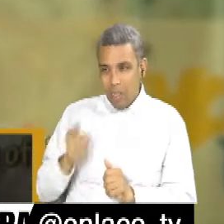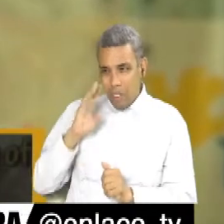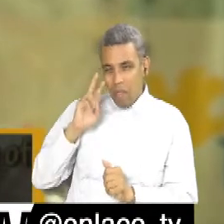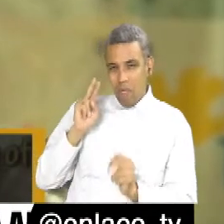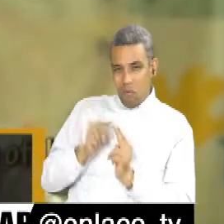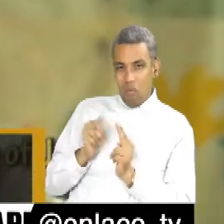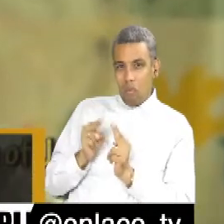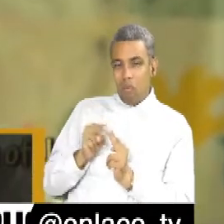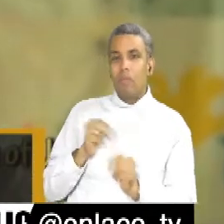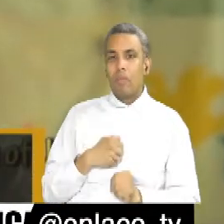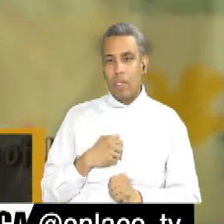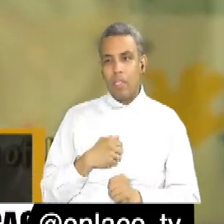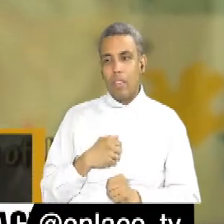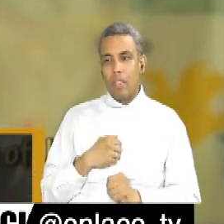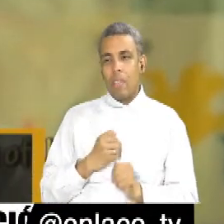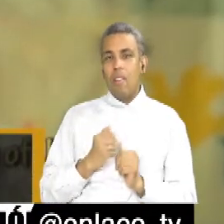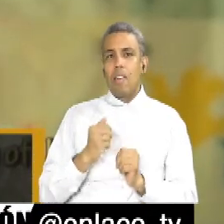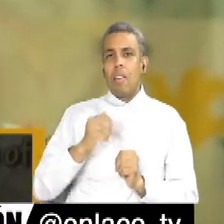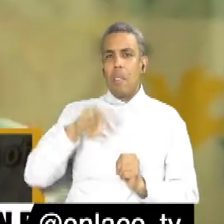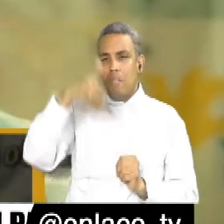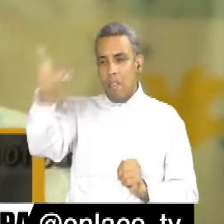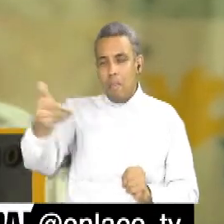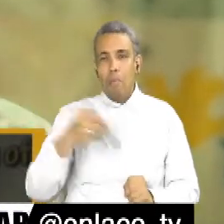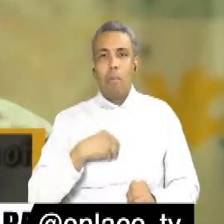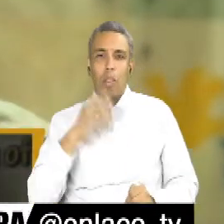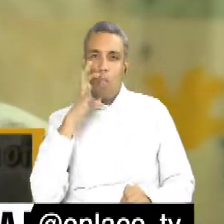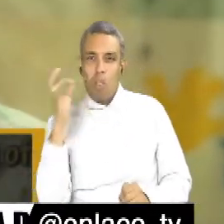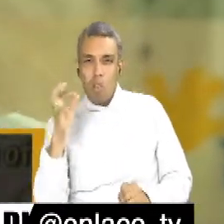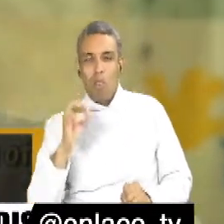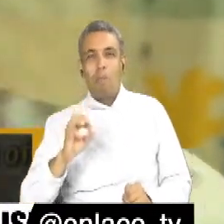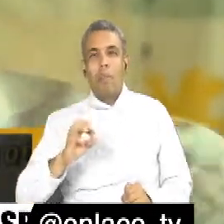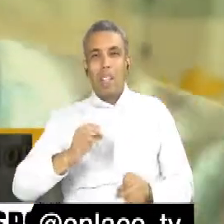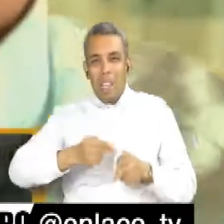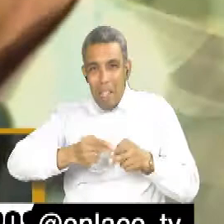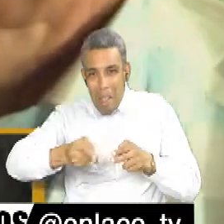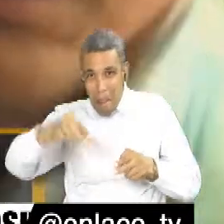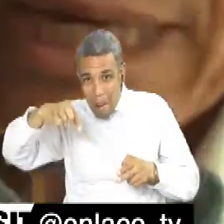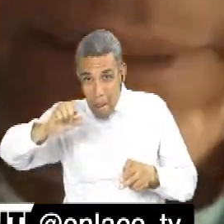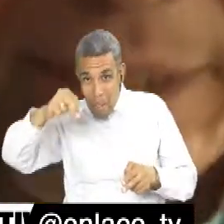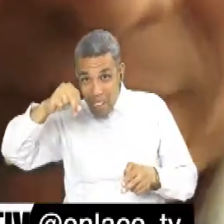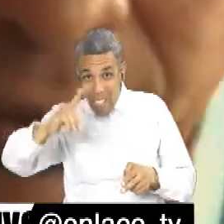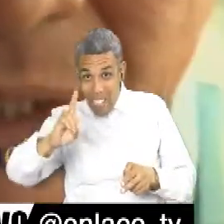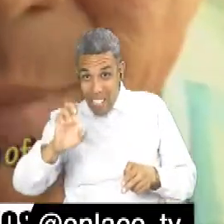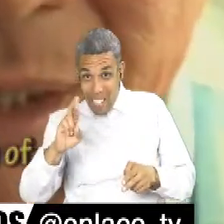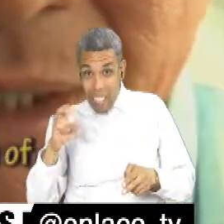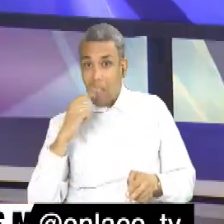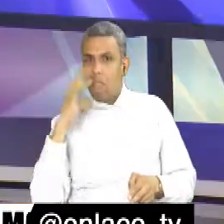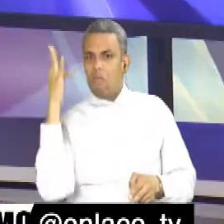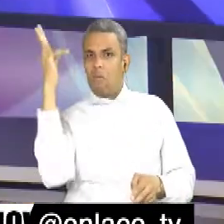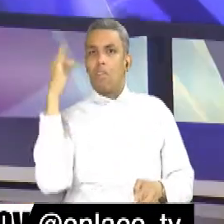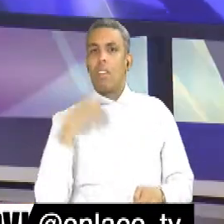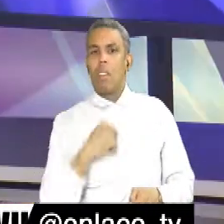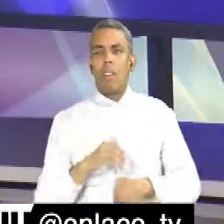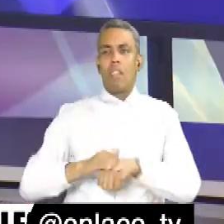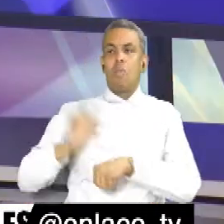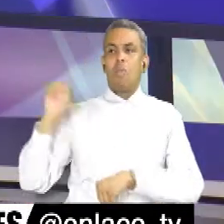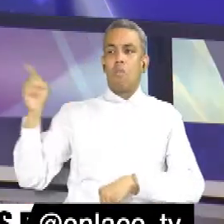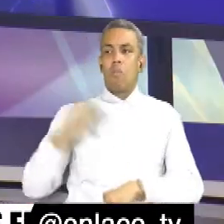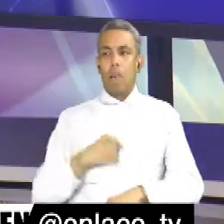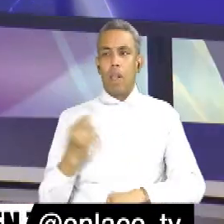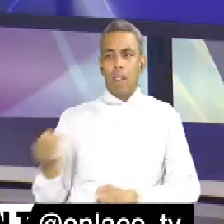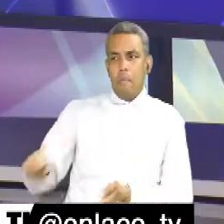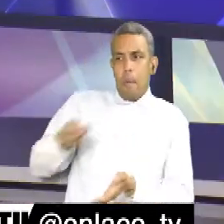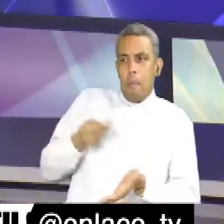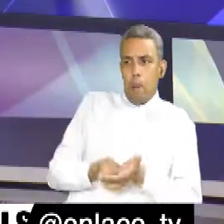quienes 10 años después de la matanza lo involucraron en el asesinato del secretario David Núñez. Y luego de